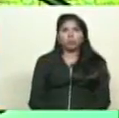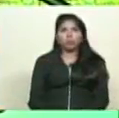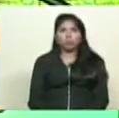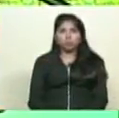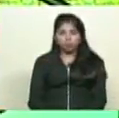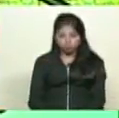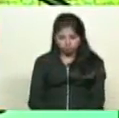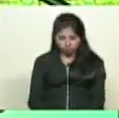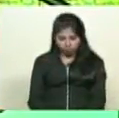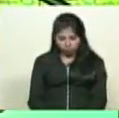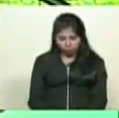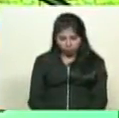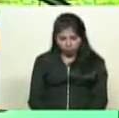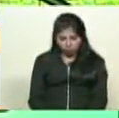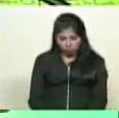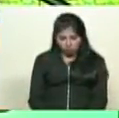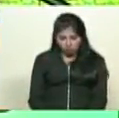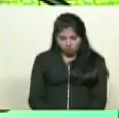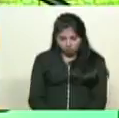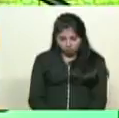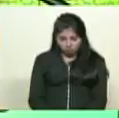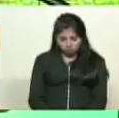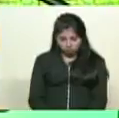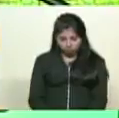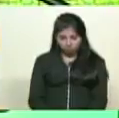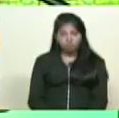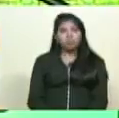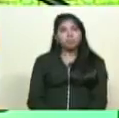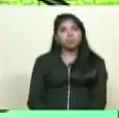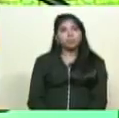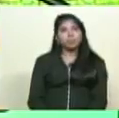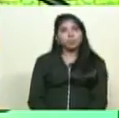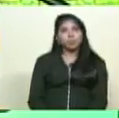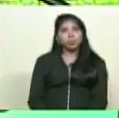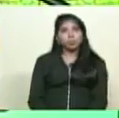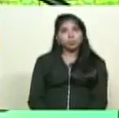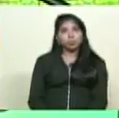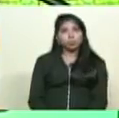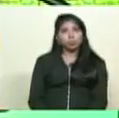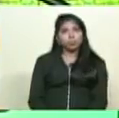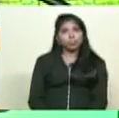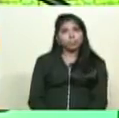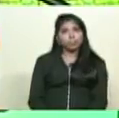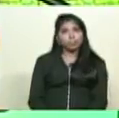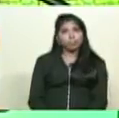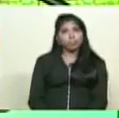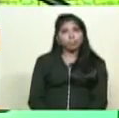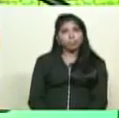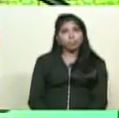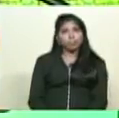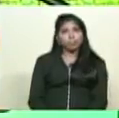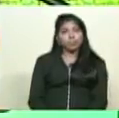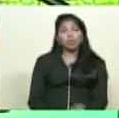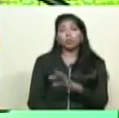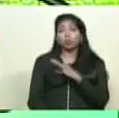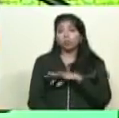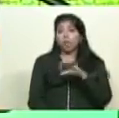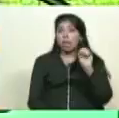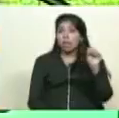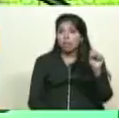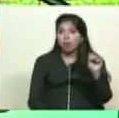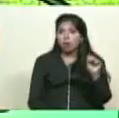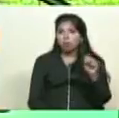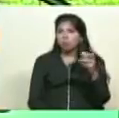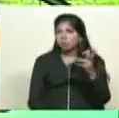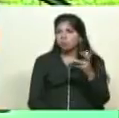Tenemos que, en base al amor por nuestro pueblo, por nuestra patria, por el futuro, construir un socialismo